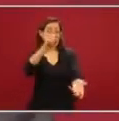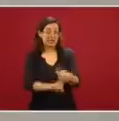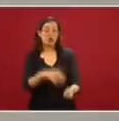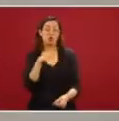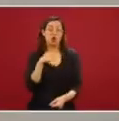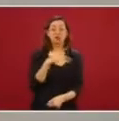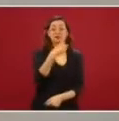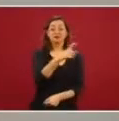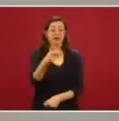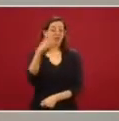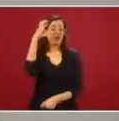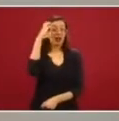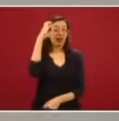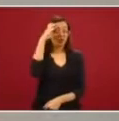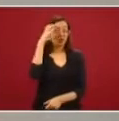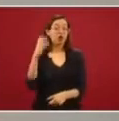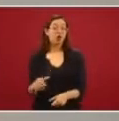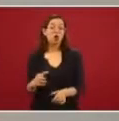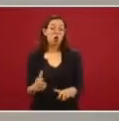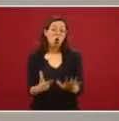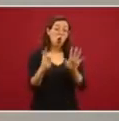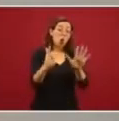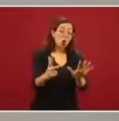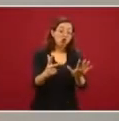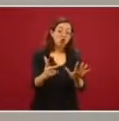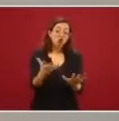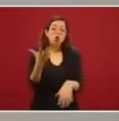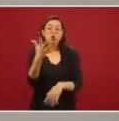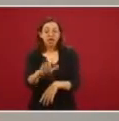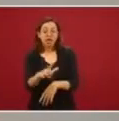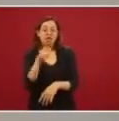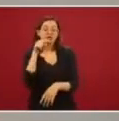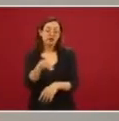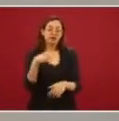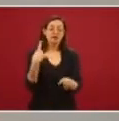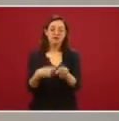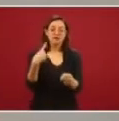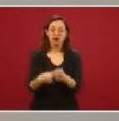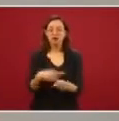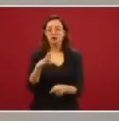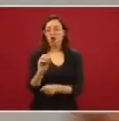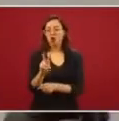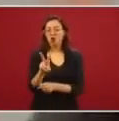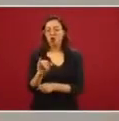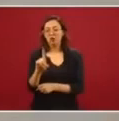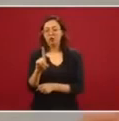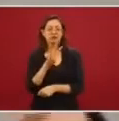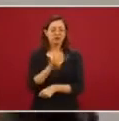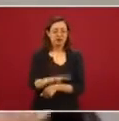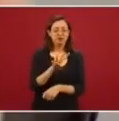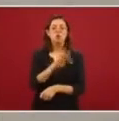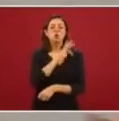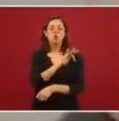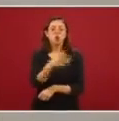existen 8 o 10 camas que se pueden usar para enfermos con esta condición pero el resto de